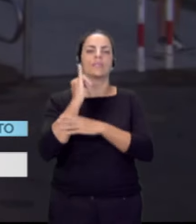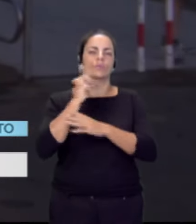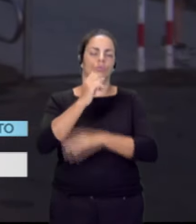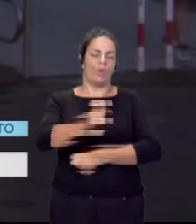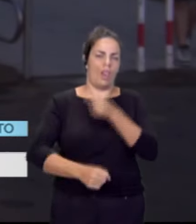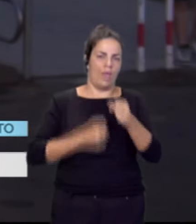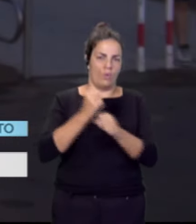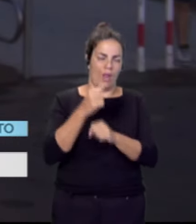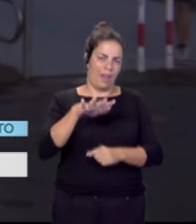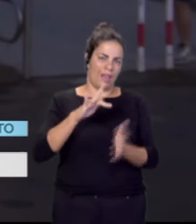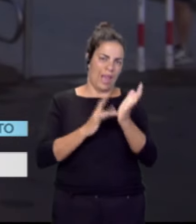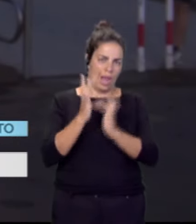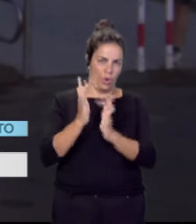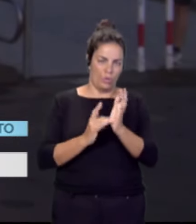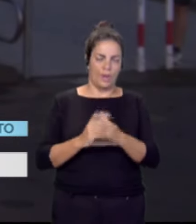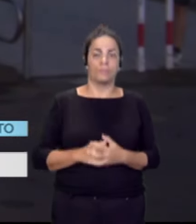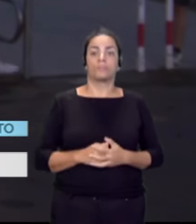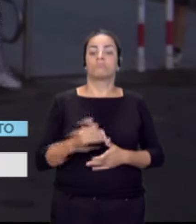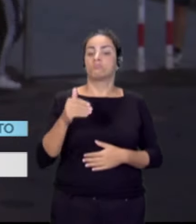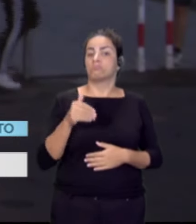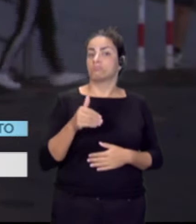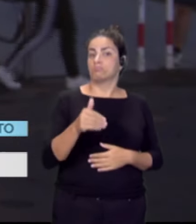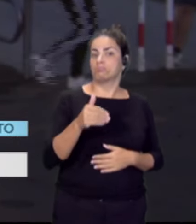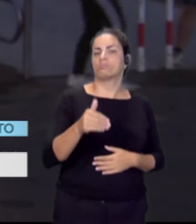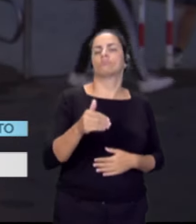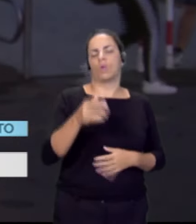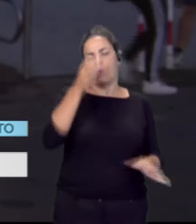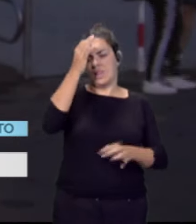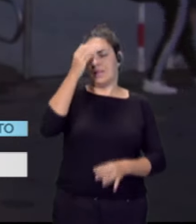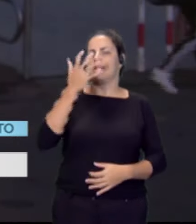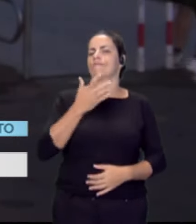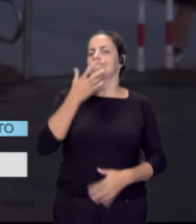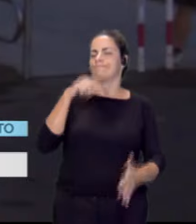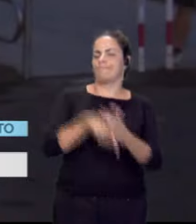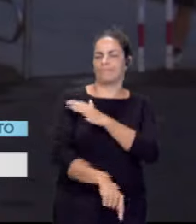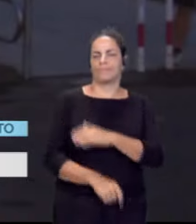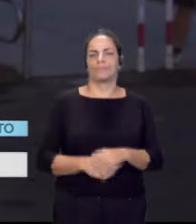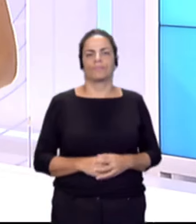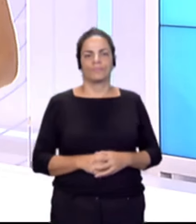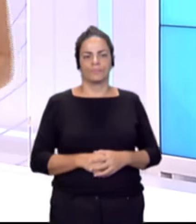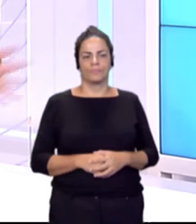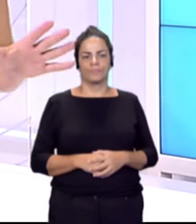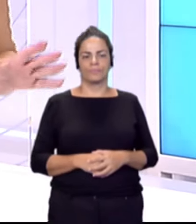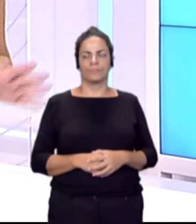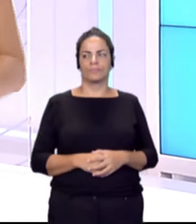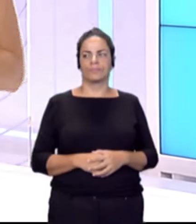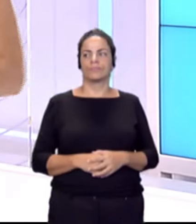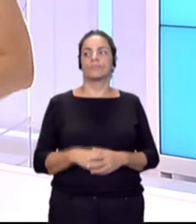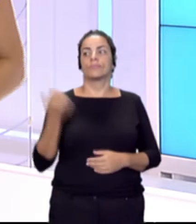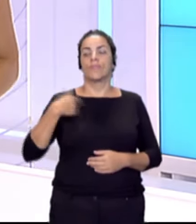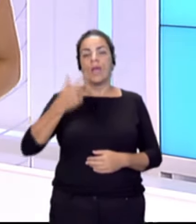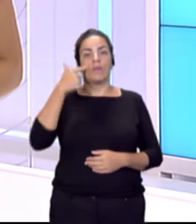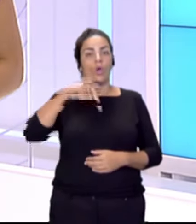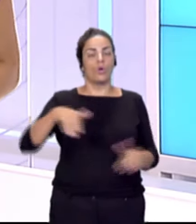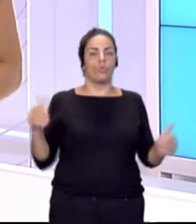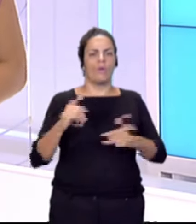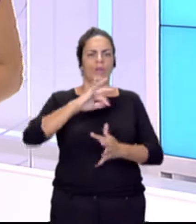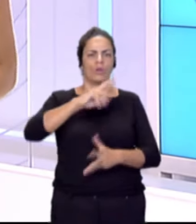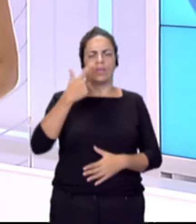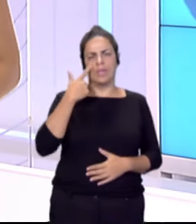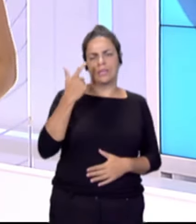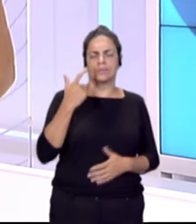Laboral en la ciudad de La Laguna. En unos minutos vamos a conocer más detalles. Y vamos ya con los titulares de este jueves que traen